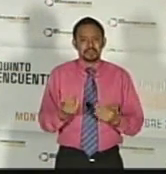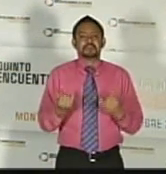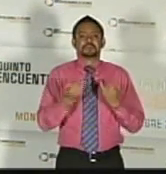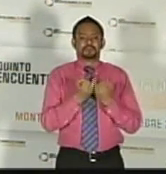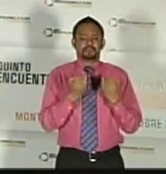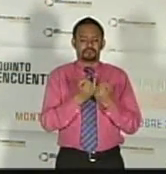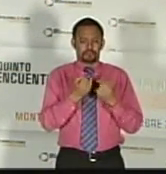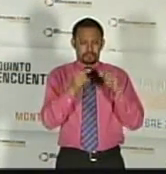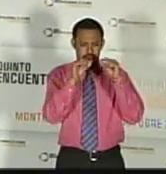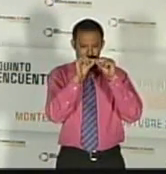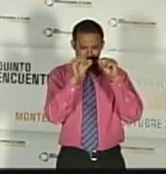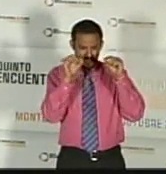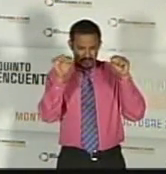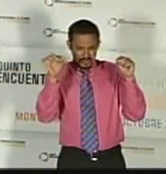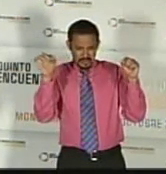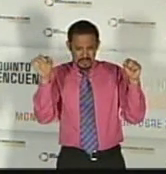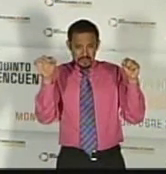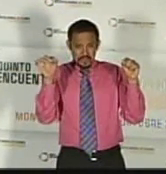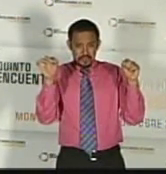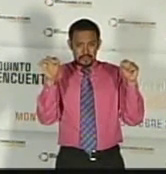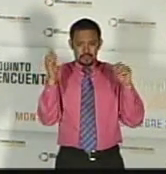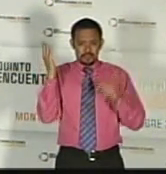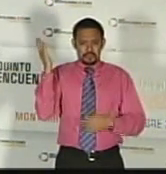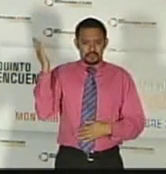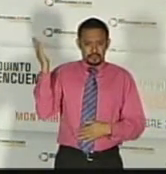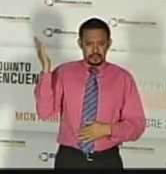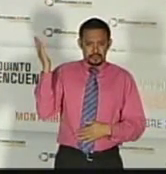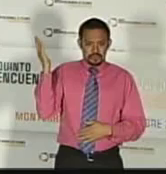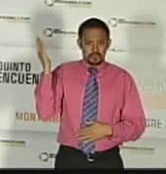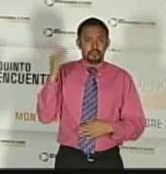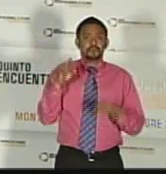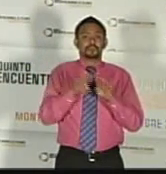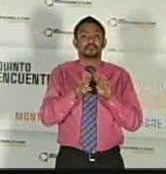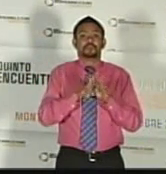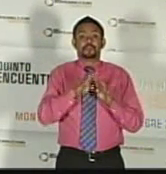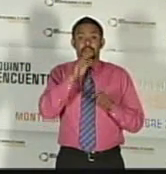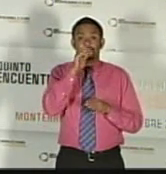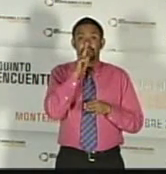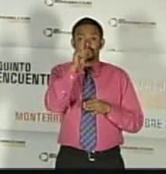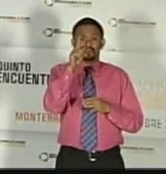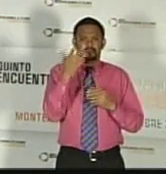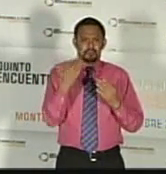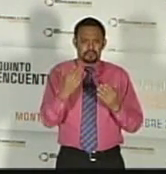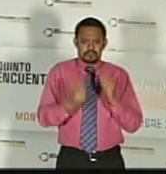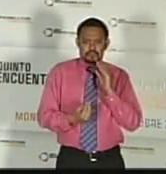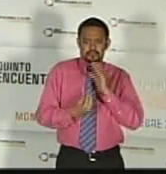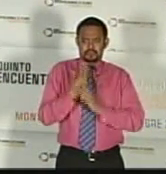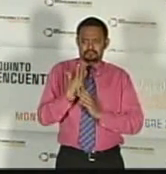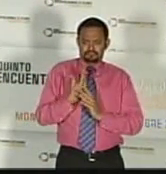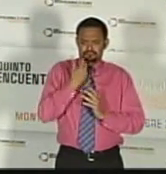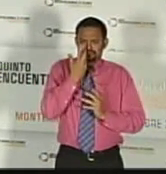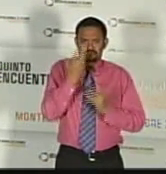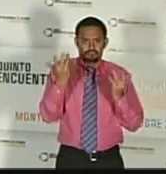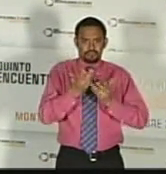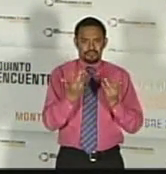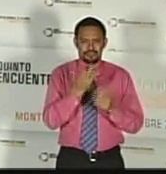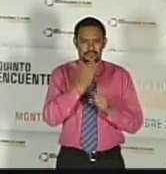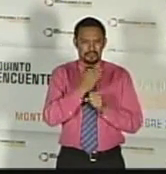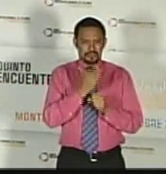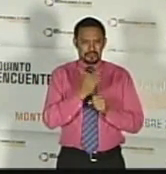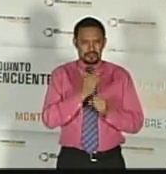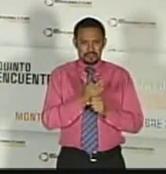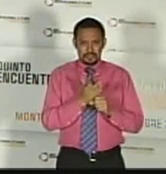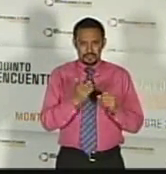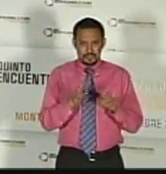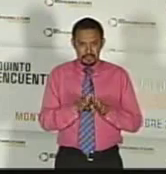línea que dice comunión de almas pioneras. Esto sería como un sentido en este momento